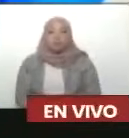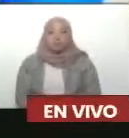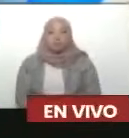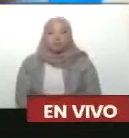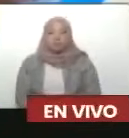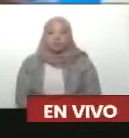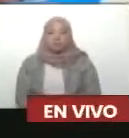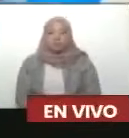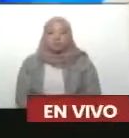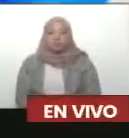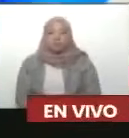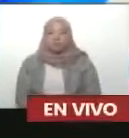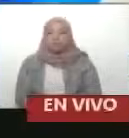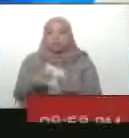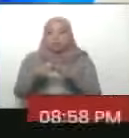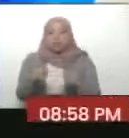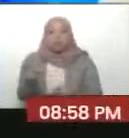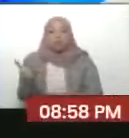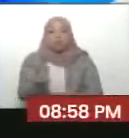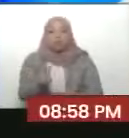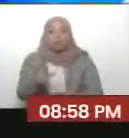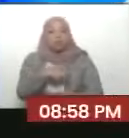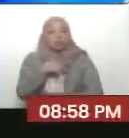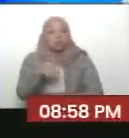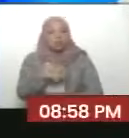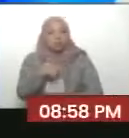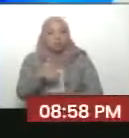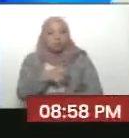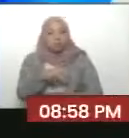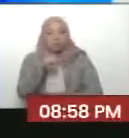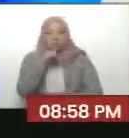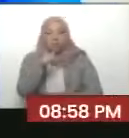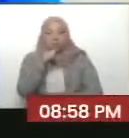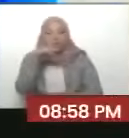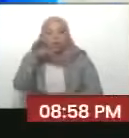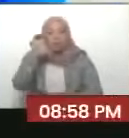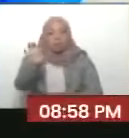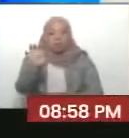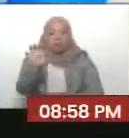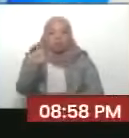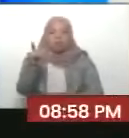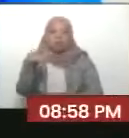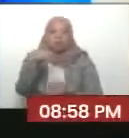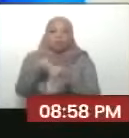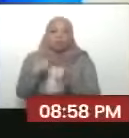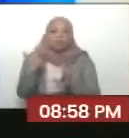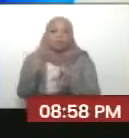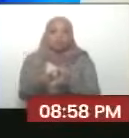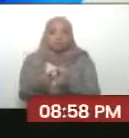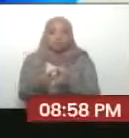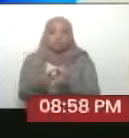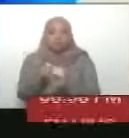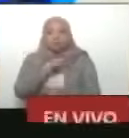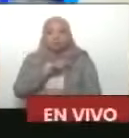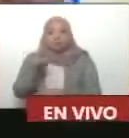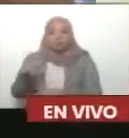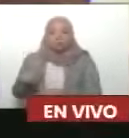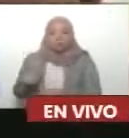no, esto es algo de todo el país y un sentimiento que tiene que ser un sentimiento patrio. Entonces,